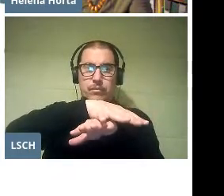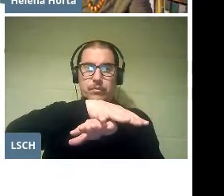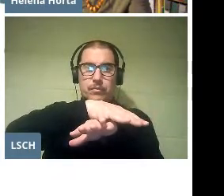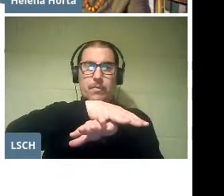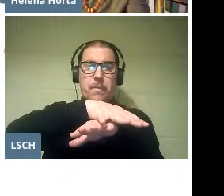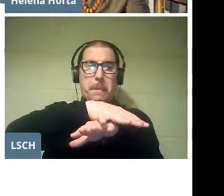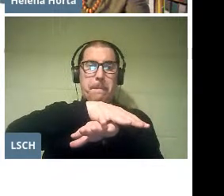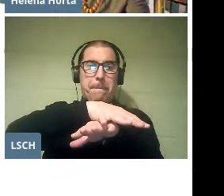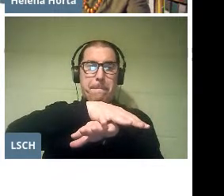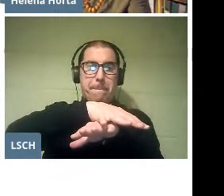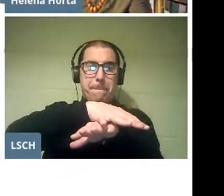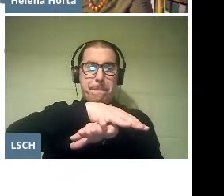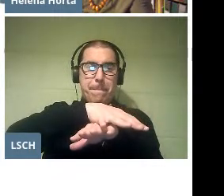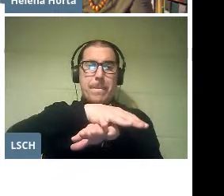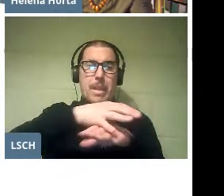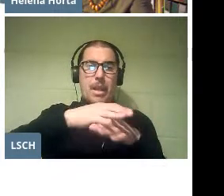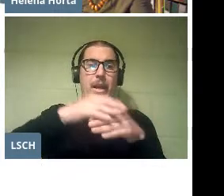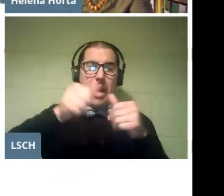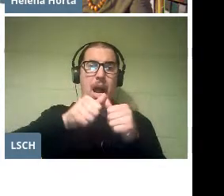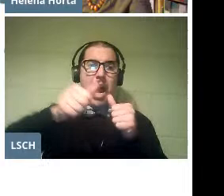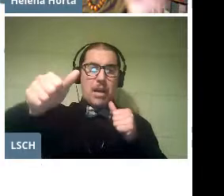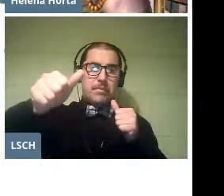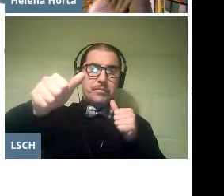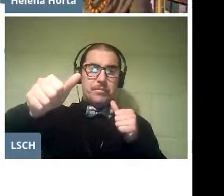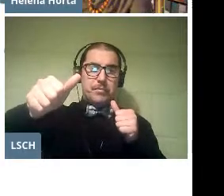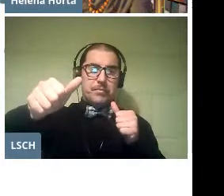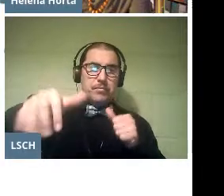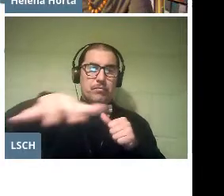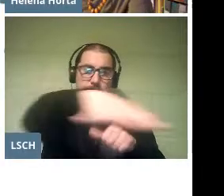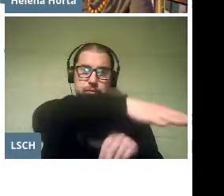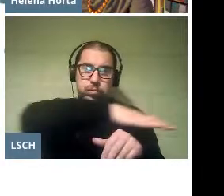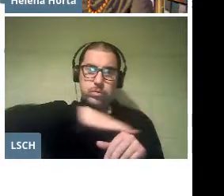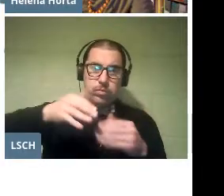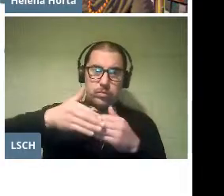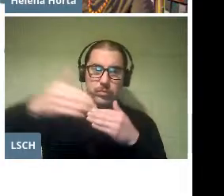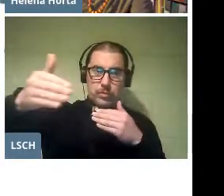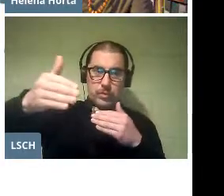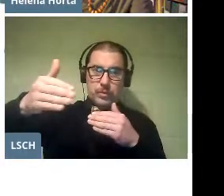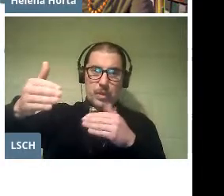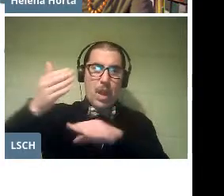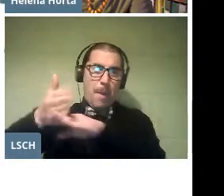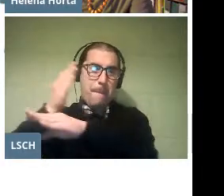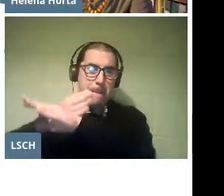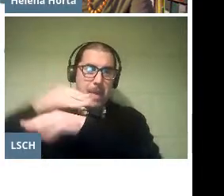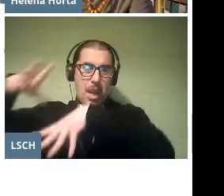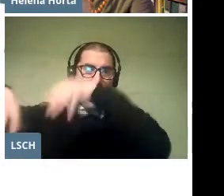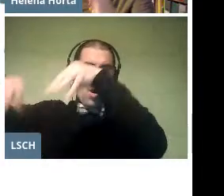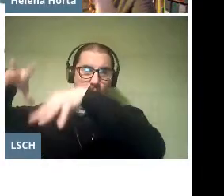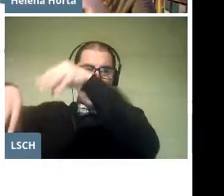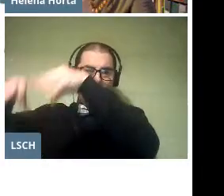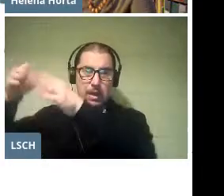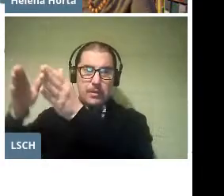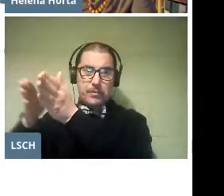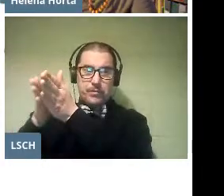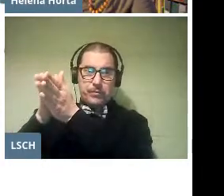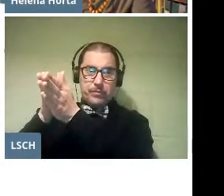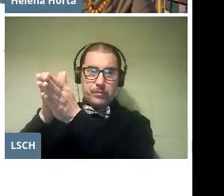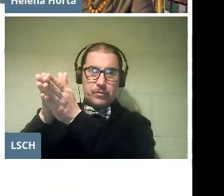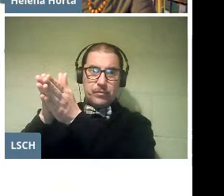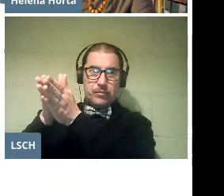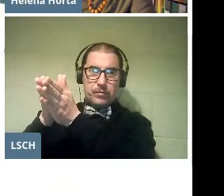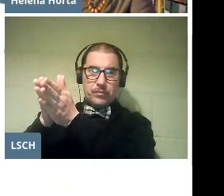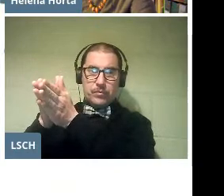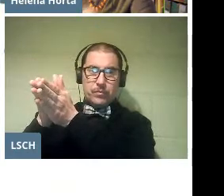se extendía hasta la precordillera o parte de la